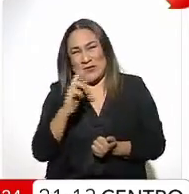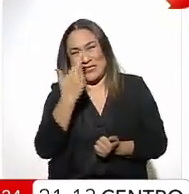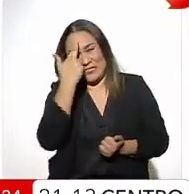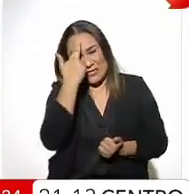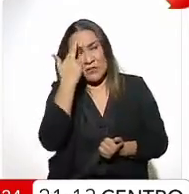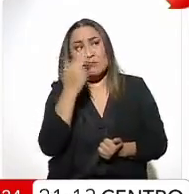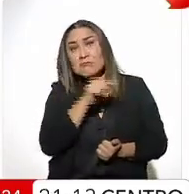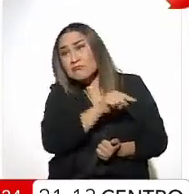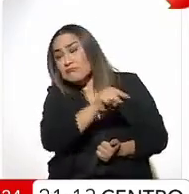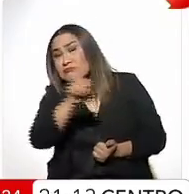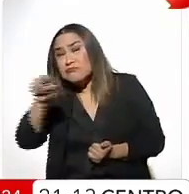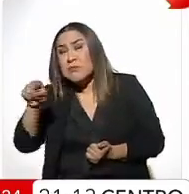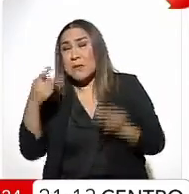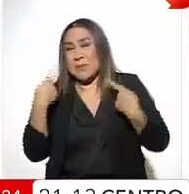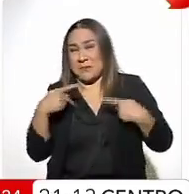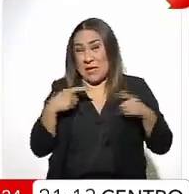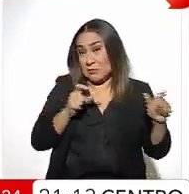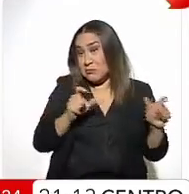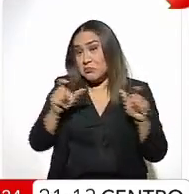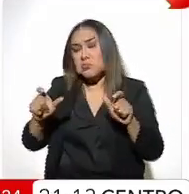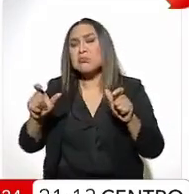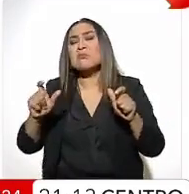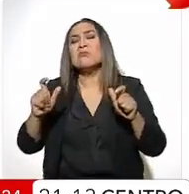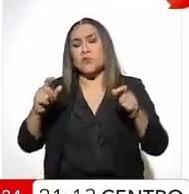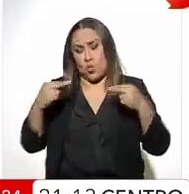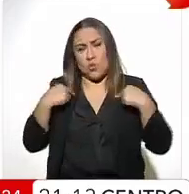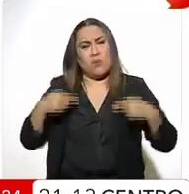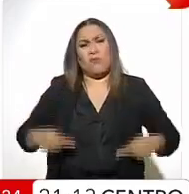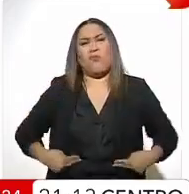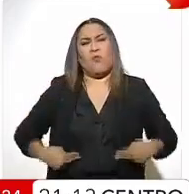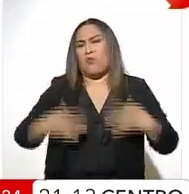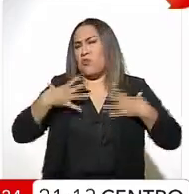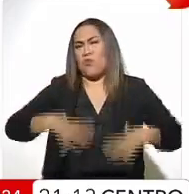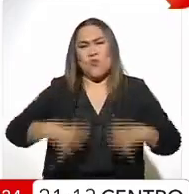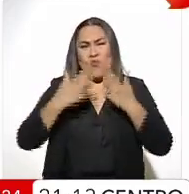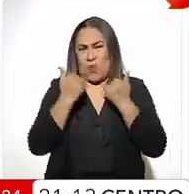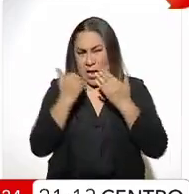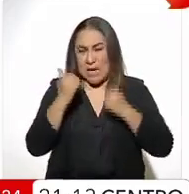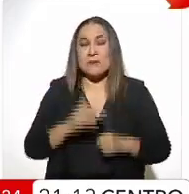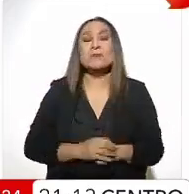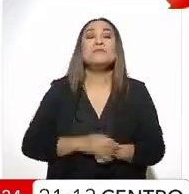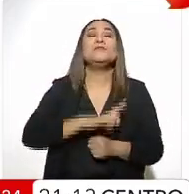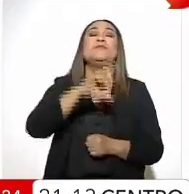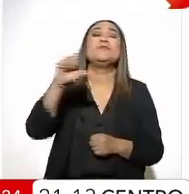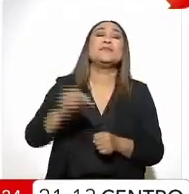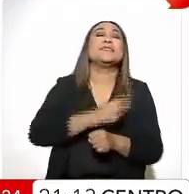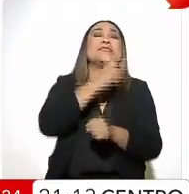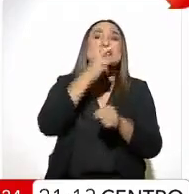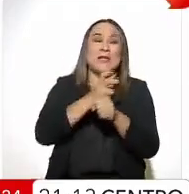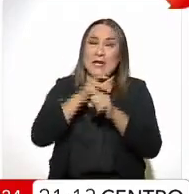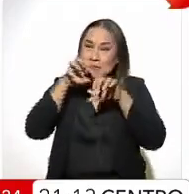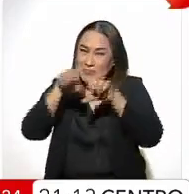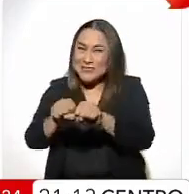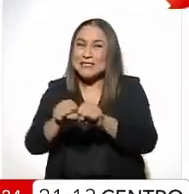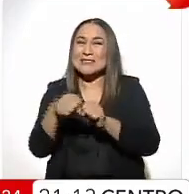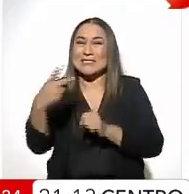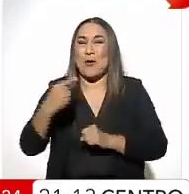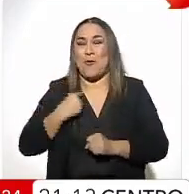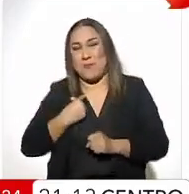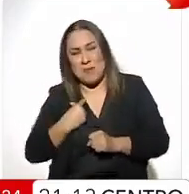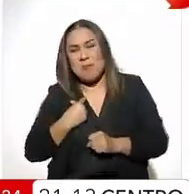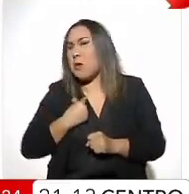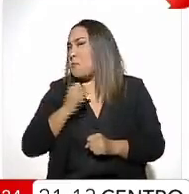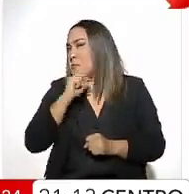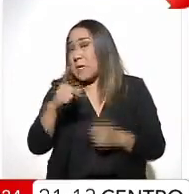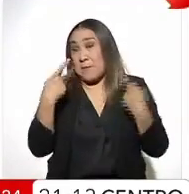ninguno tenía uniforme. En la segunda captura de Ovidio tampoco. Entonces